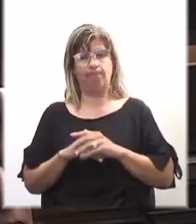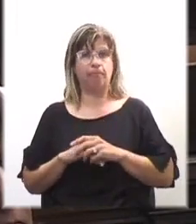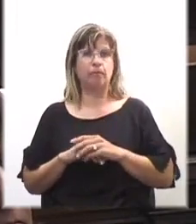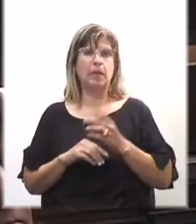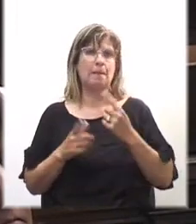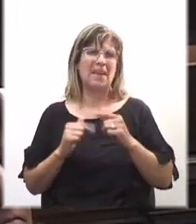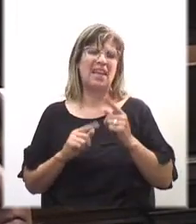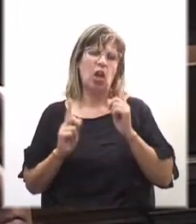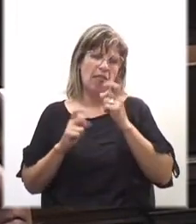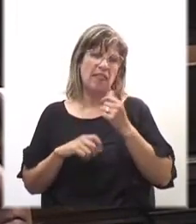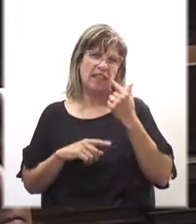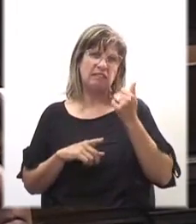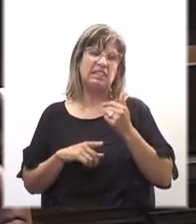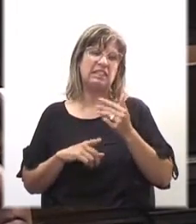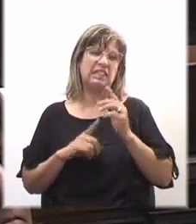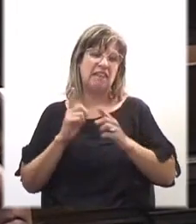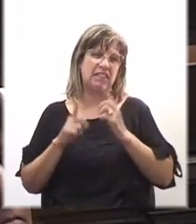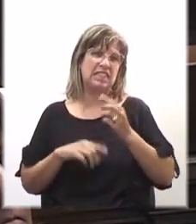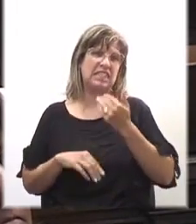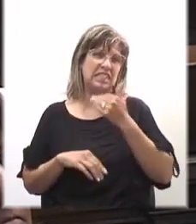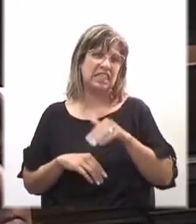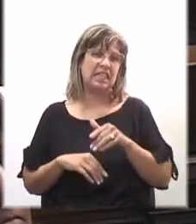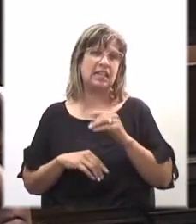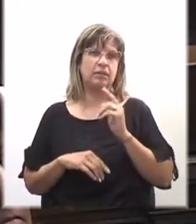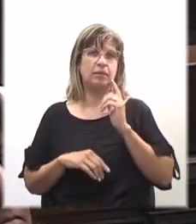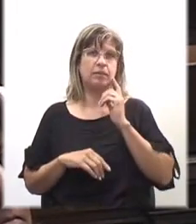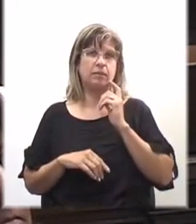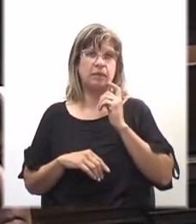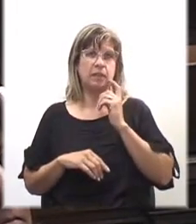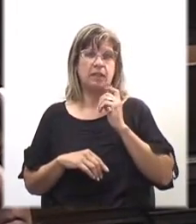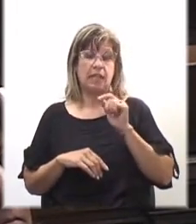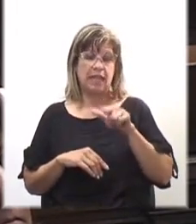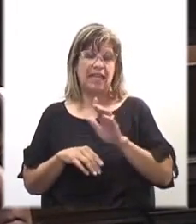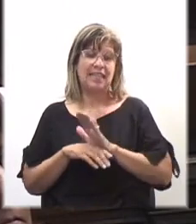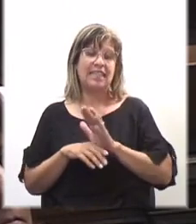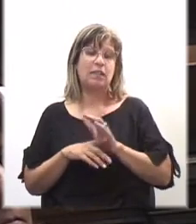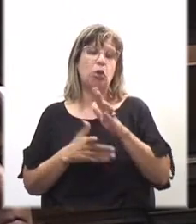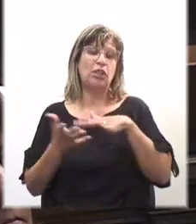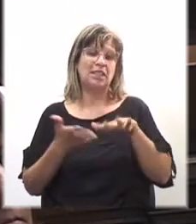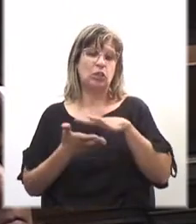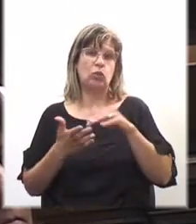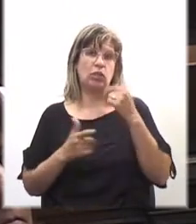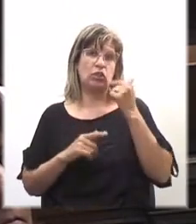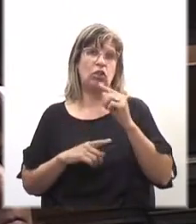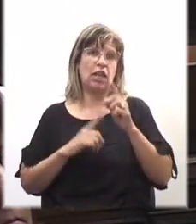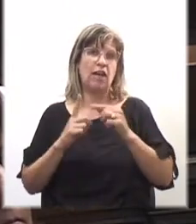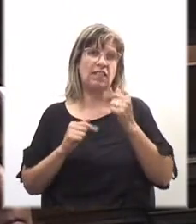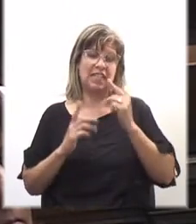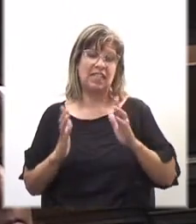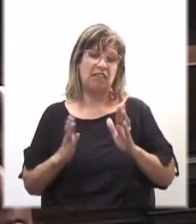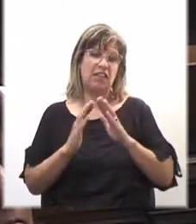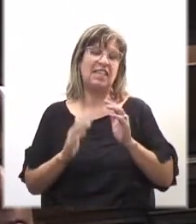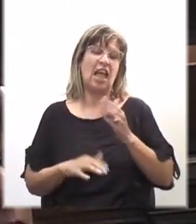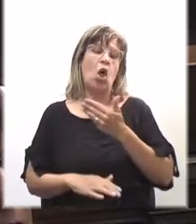pero es difícil a veces entender este tipo de situaciones a los cuales está enfrentado el Estado